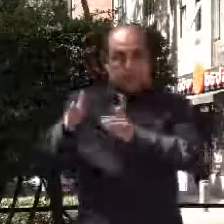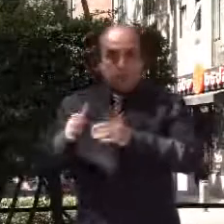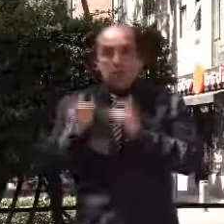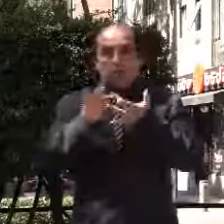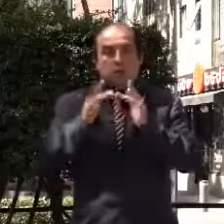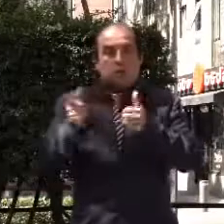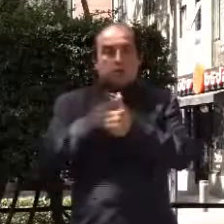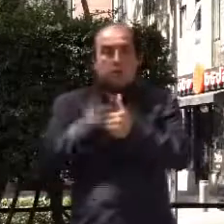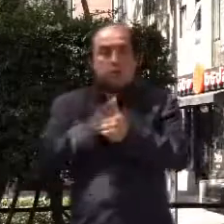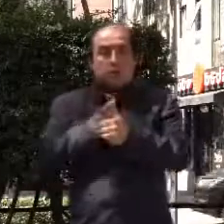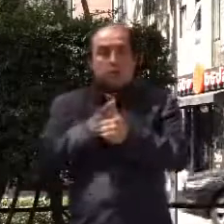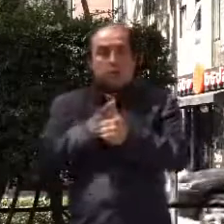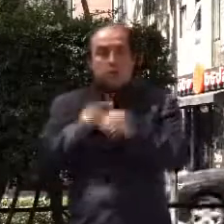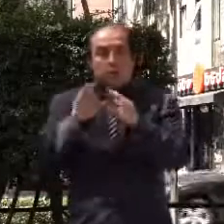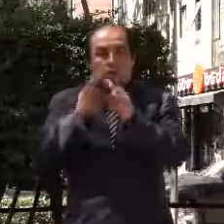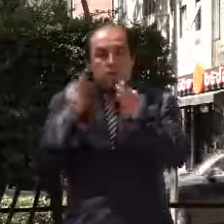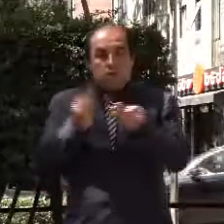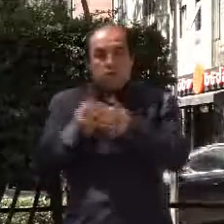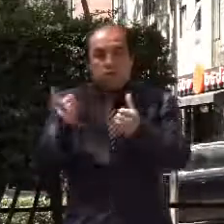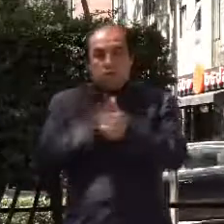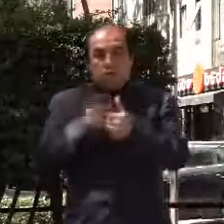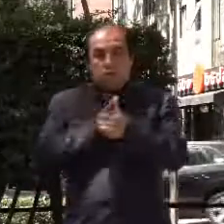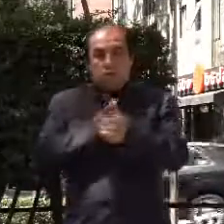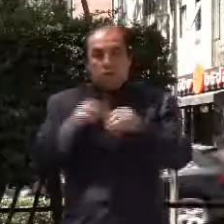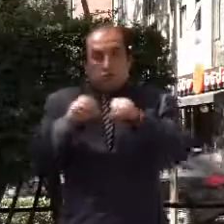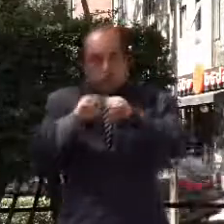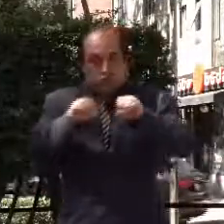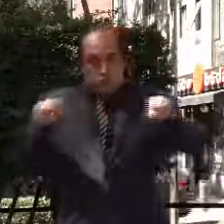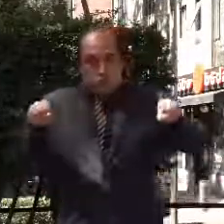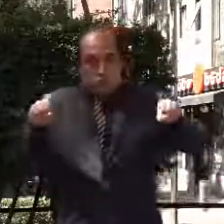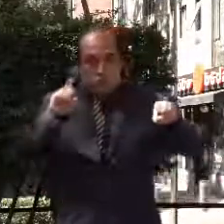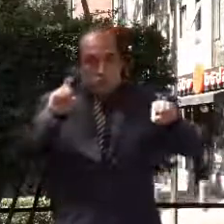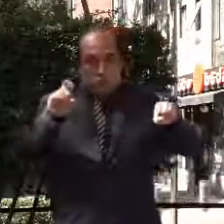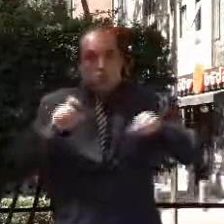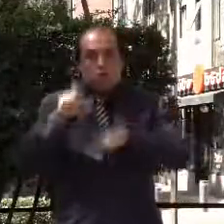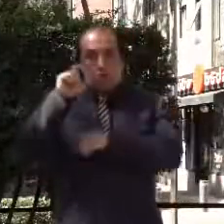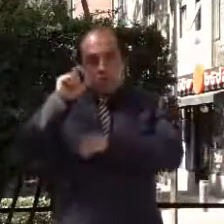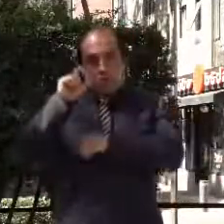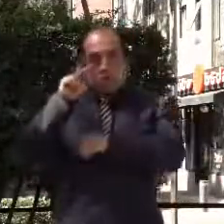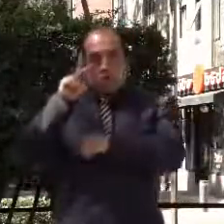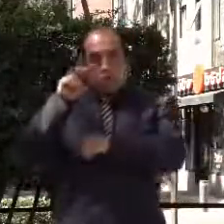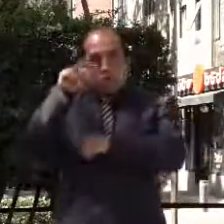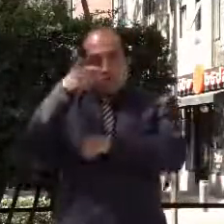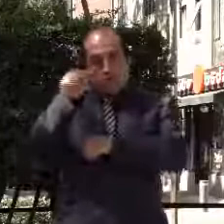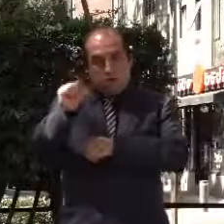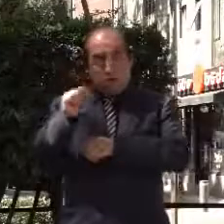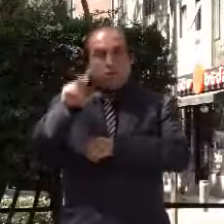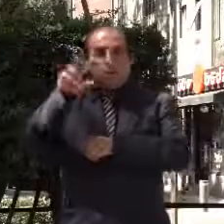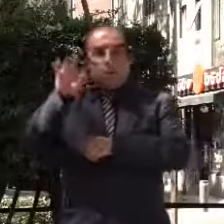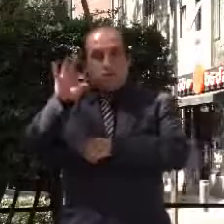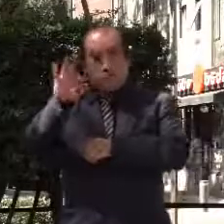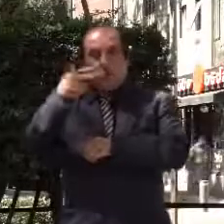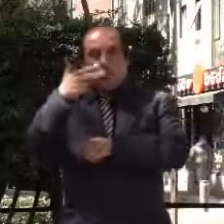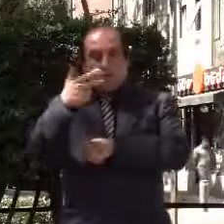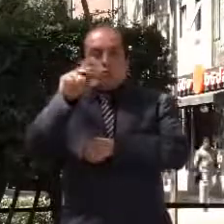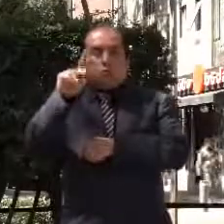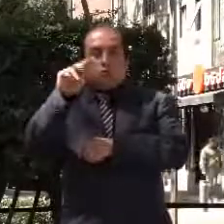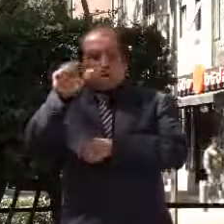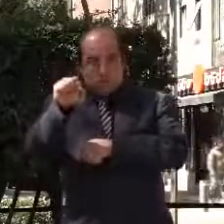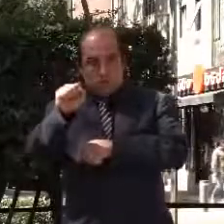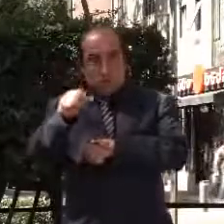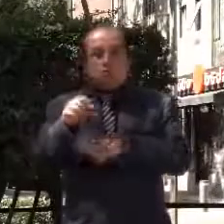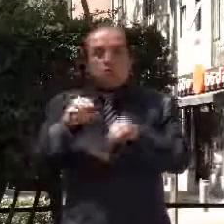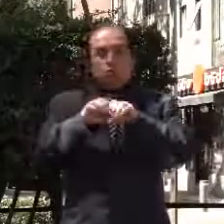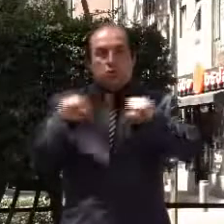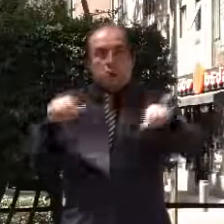conformada principalmente por tuberías de 20 pulgadas y 48 pulgadas, son las tuberías más grandes que nos